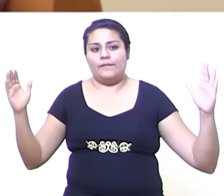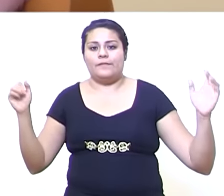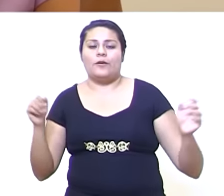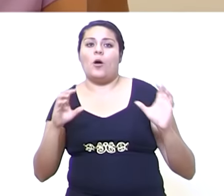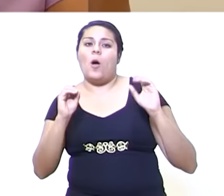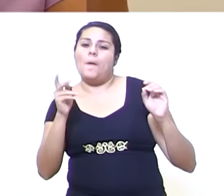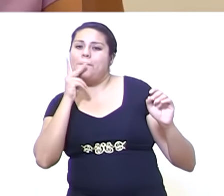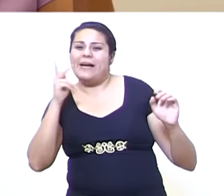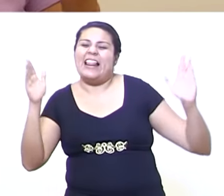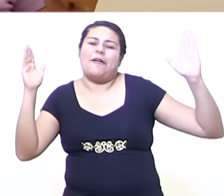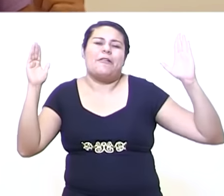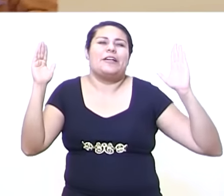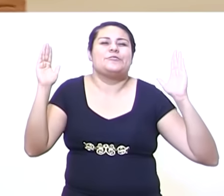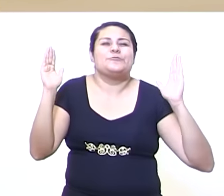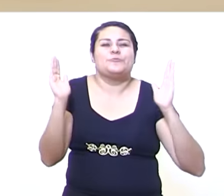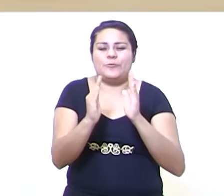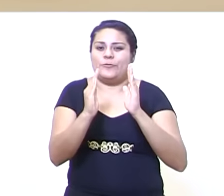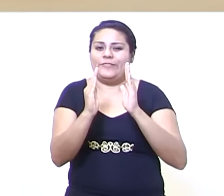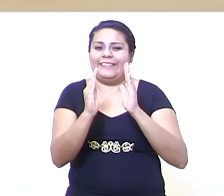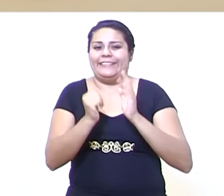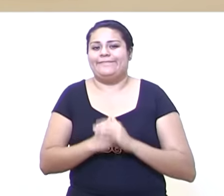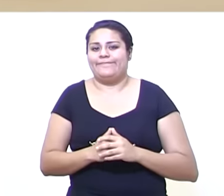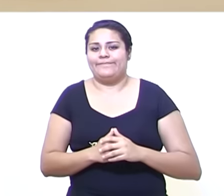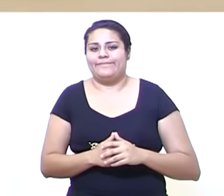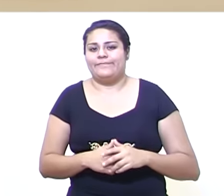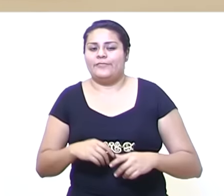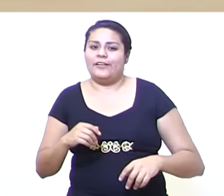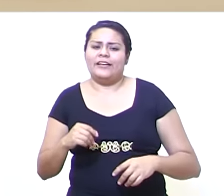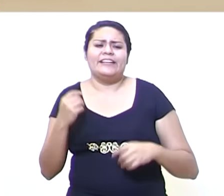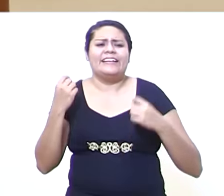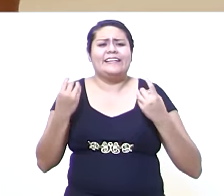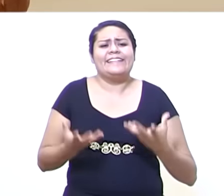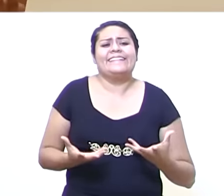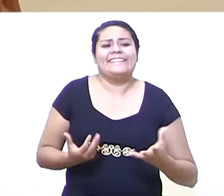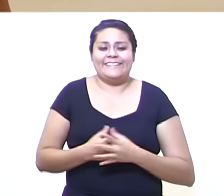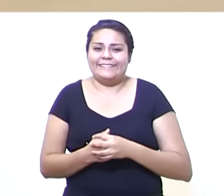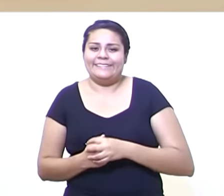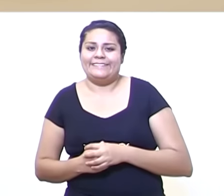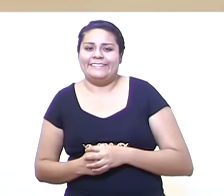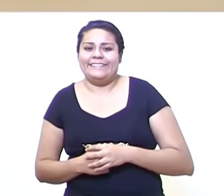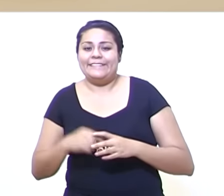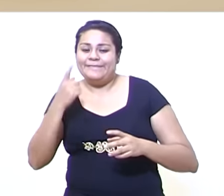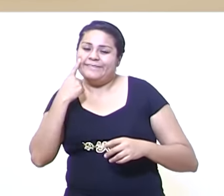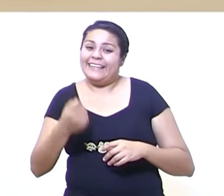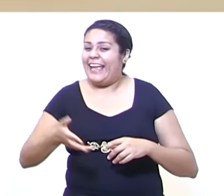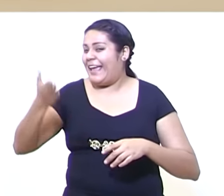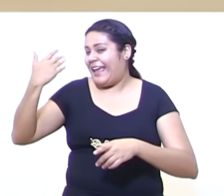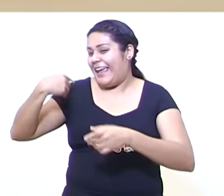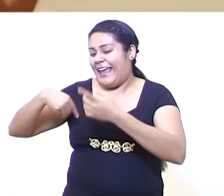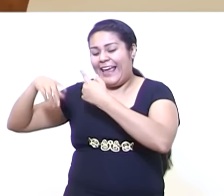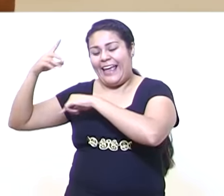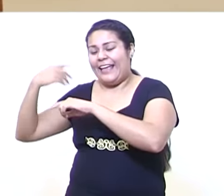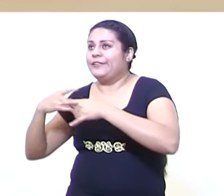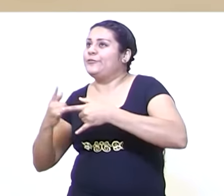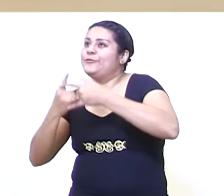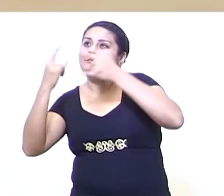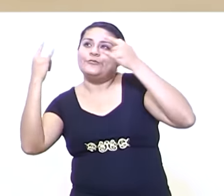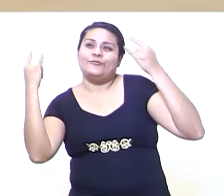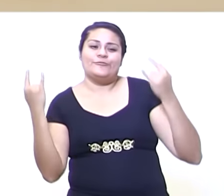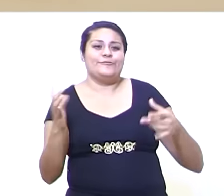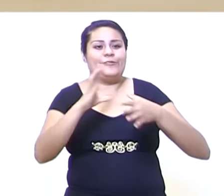muy cortas. Todo esto lo hemos venido realizando por medio de cuentos, por medio